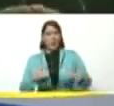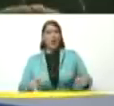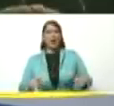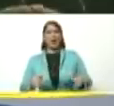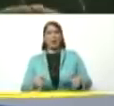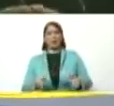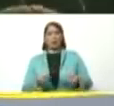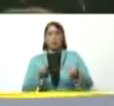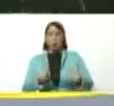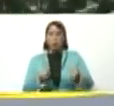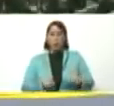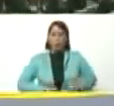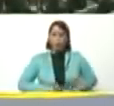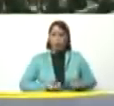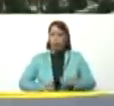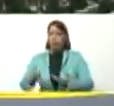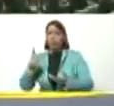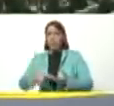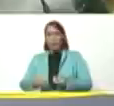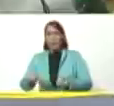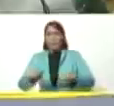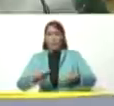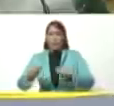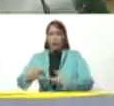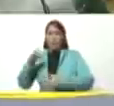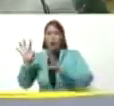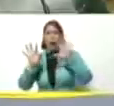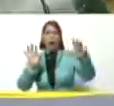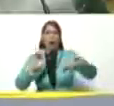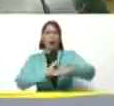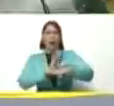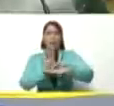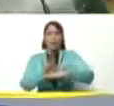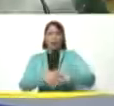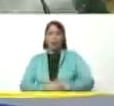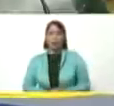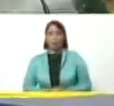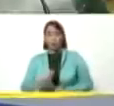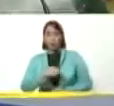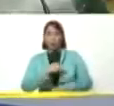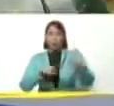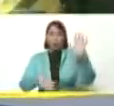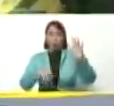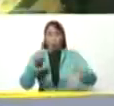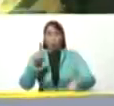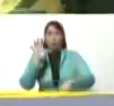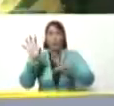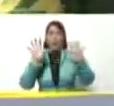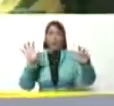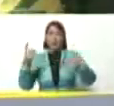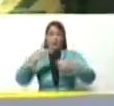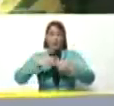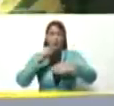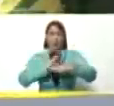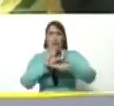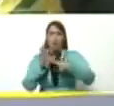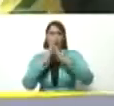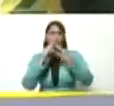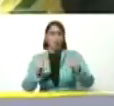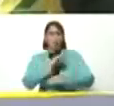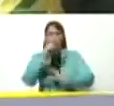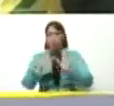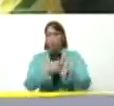autoabastecer como estamos autoabasteciendo los países del ALBA. Somos 11 países del ALBA y todos estamos